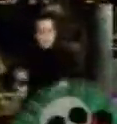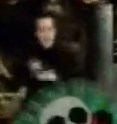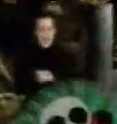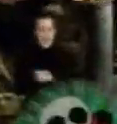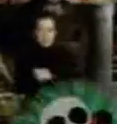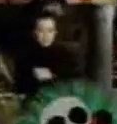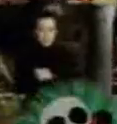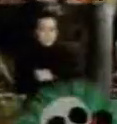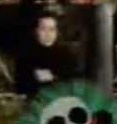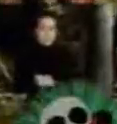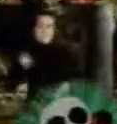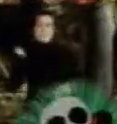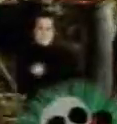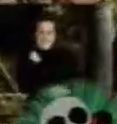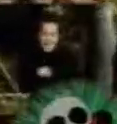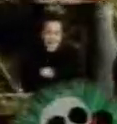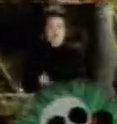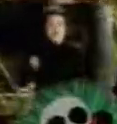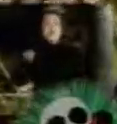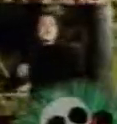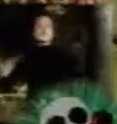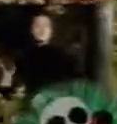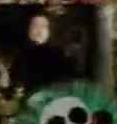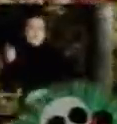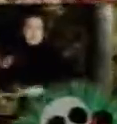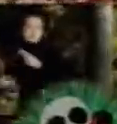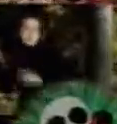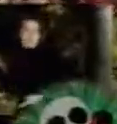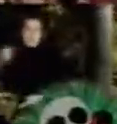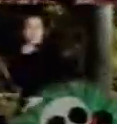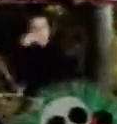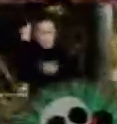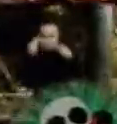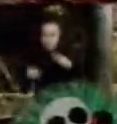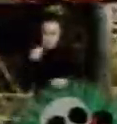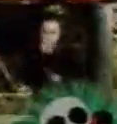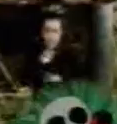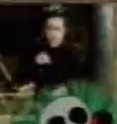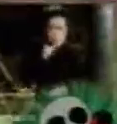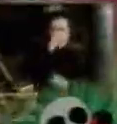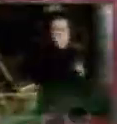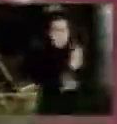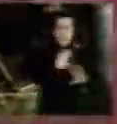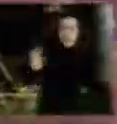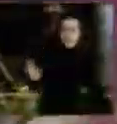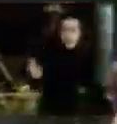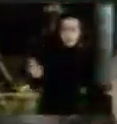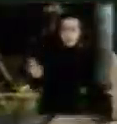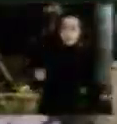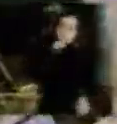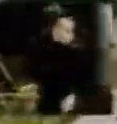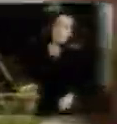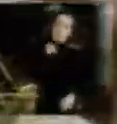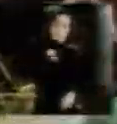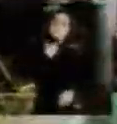taxi. Usted piensa que allí las personas vamos de visita y no entiende que allí se nos muere toda